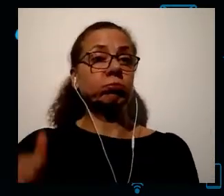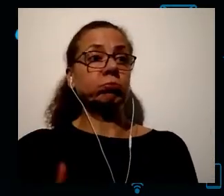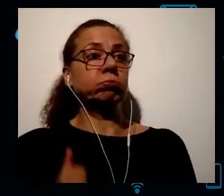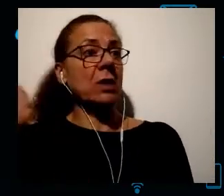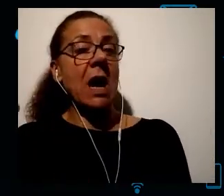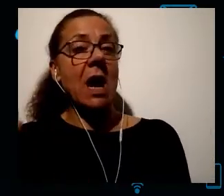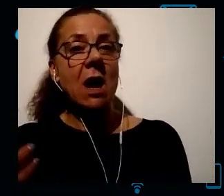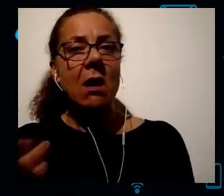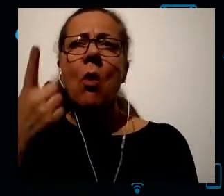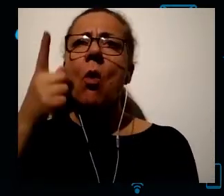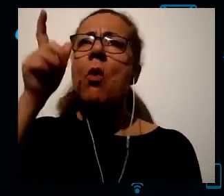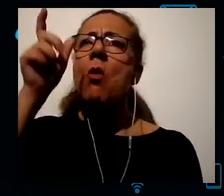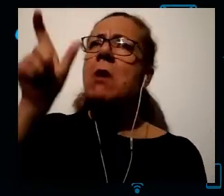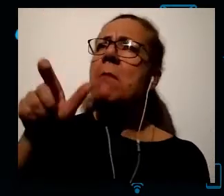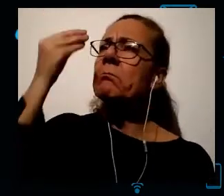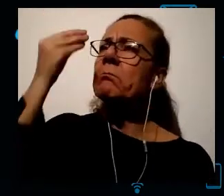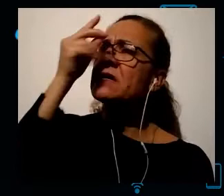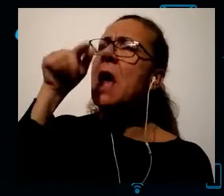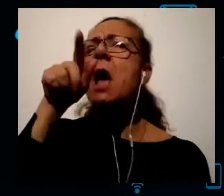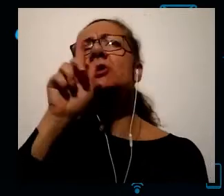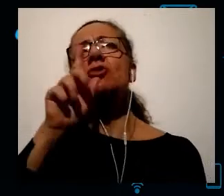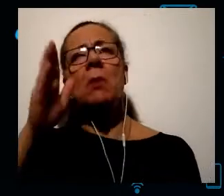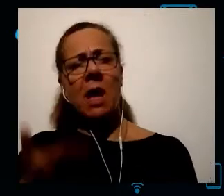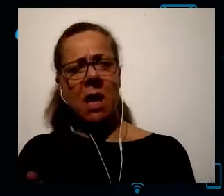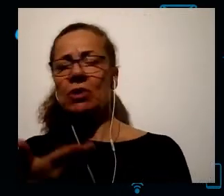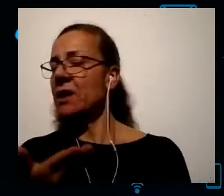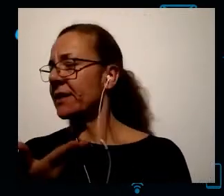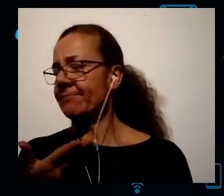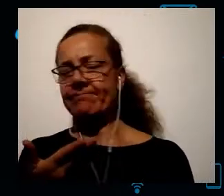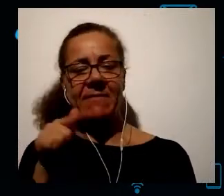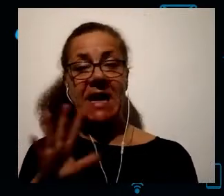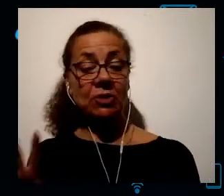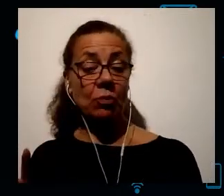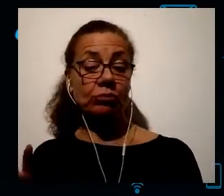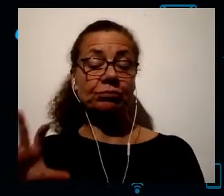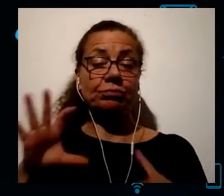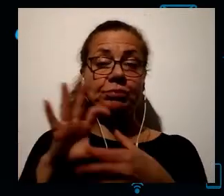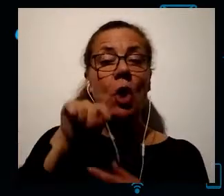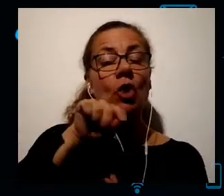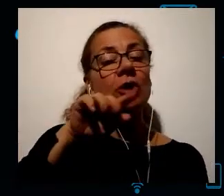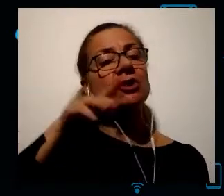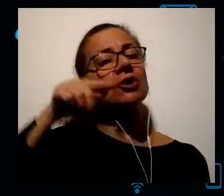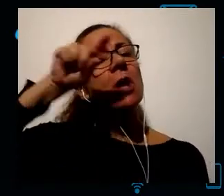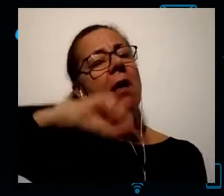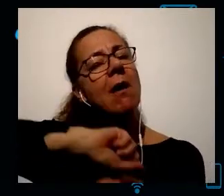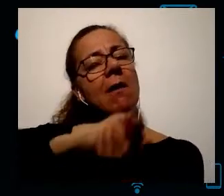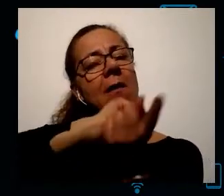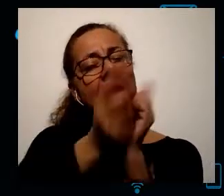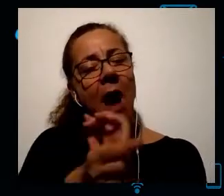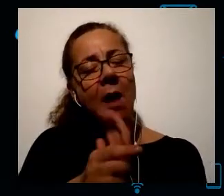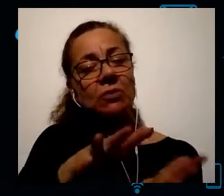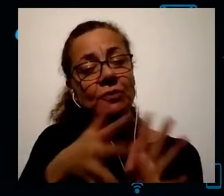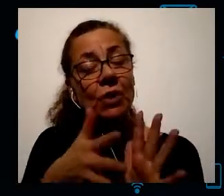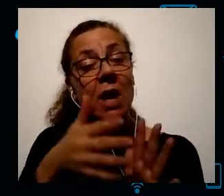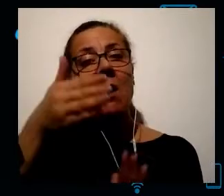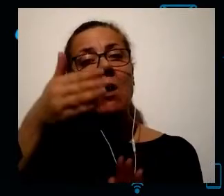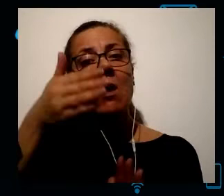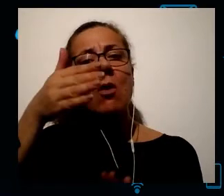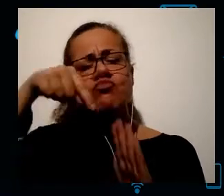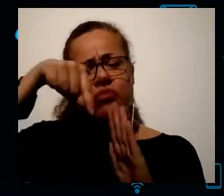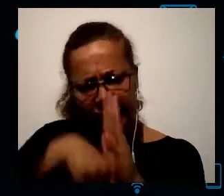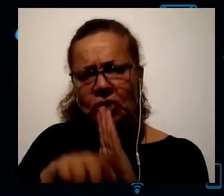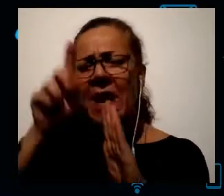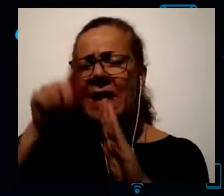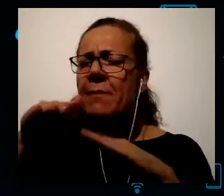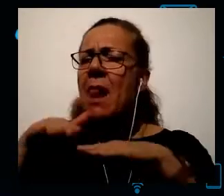que es importante la competencia digital sino que tiene que ver con estos cambios profundos y superficiales también pero sobre